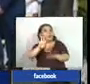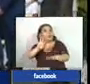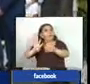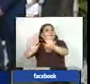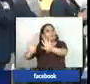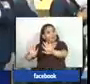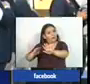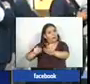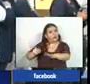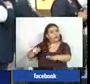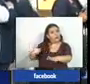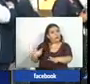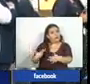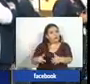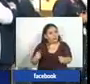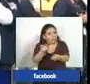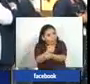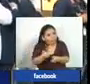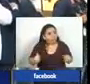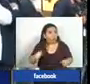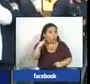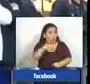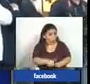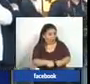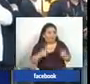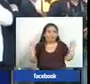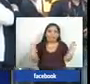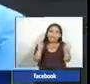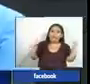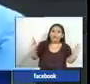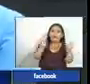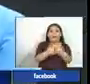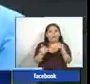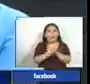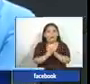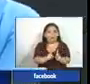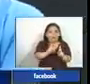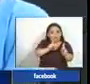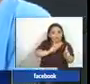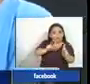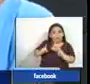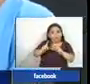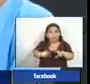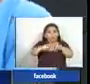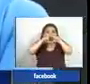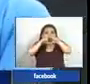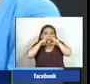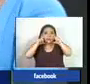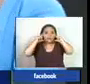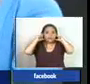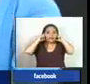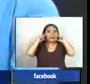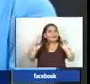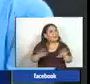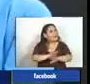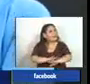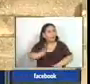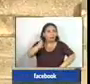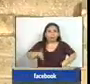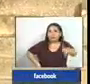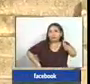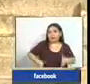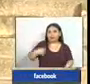patria serán celebrados de forma diferente, con distanciamiento social, tapabocas y sin los tradicionales desfiles.